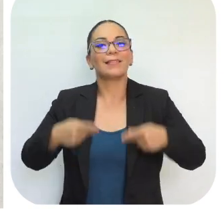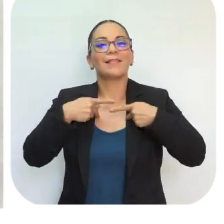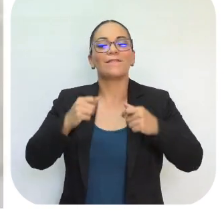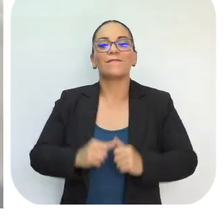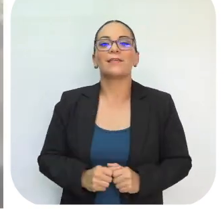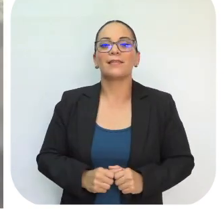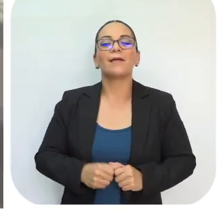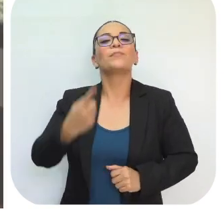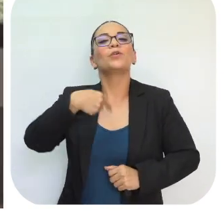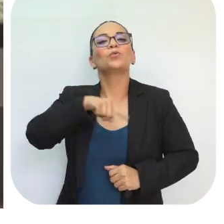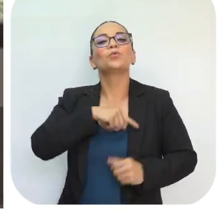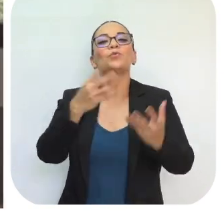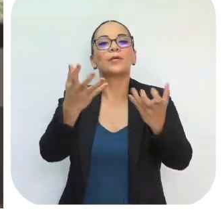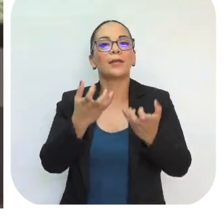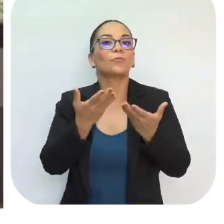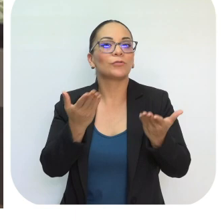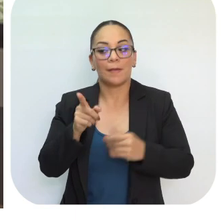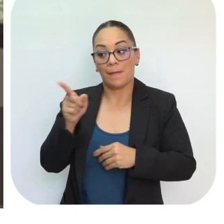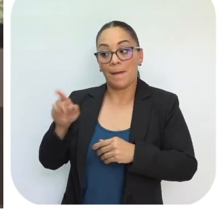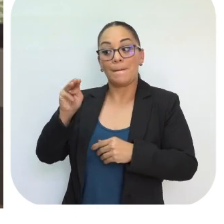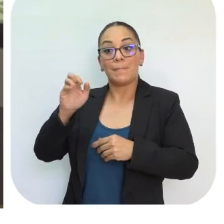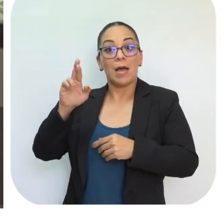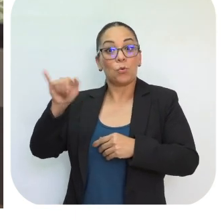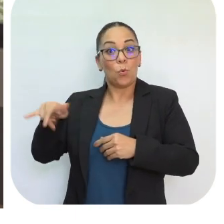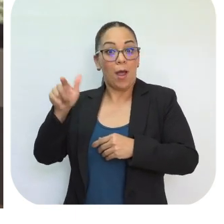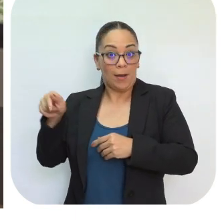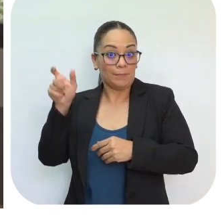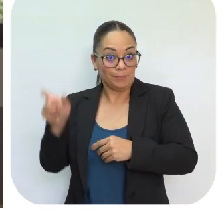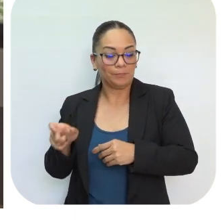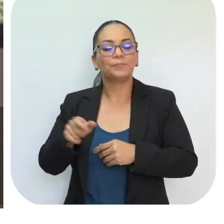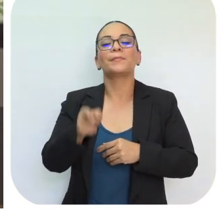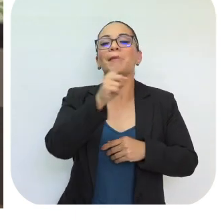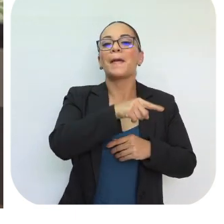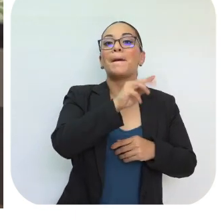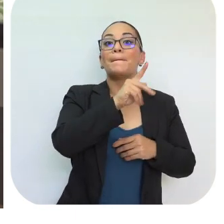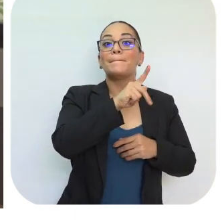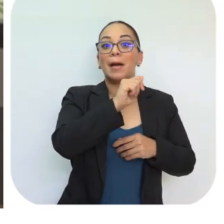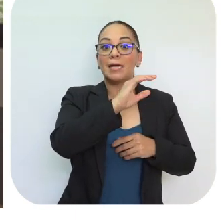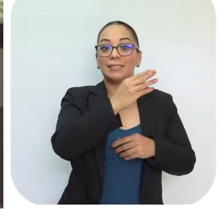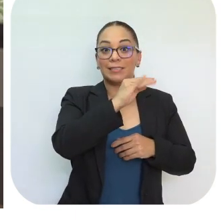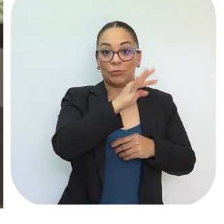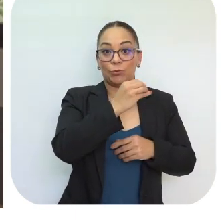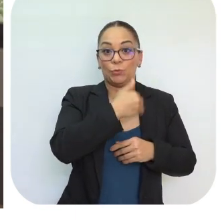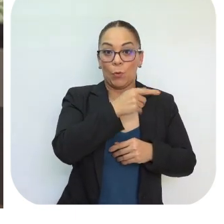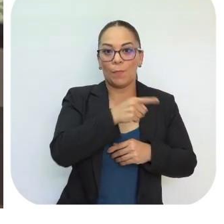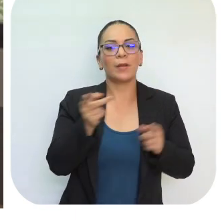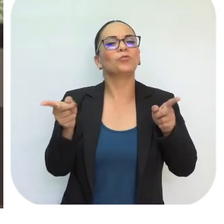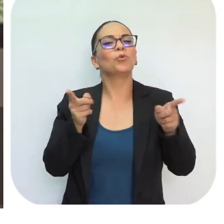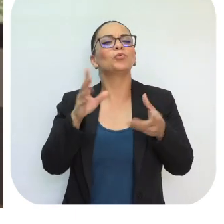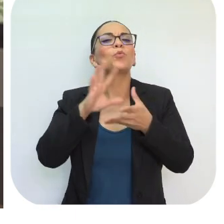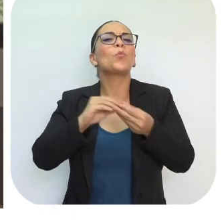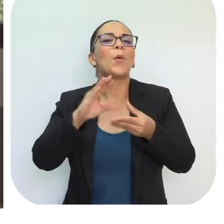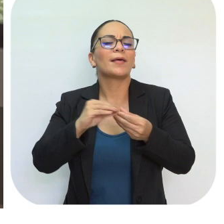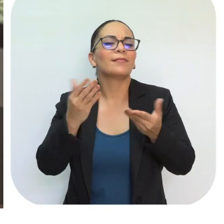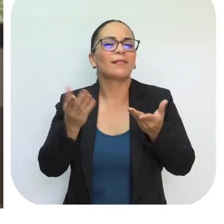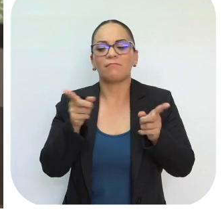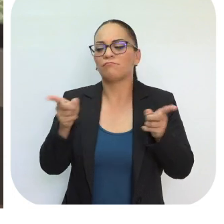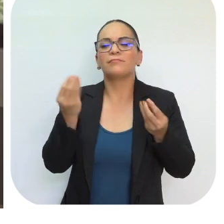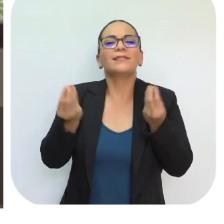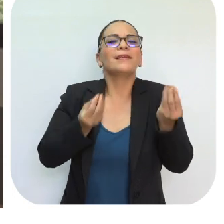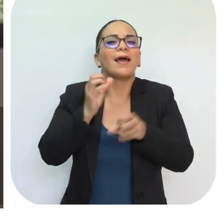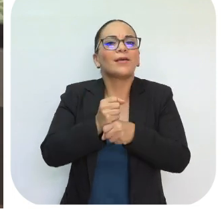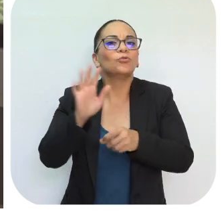eso queremos que doña Maruna y don Pachito nos cuenten qué han hecho ellos con